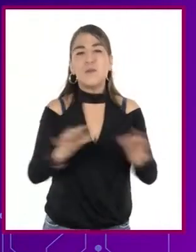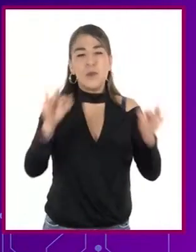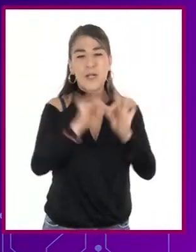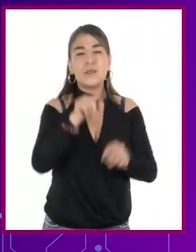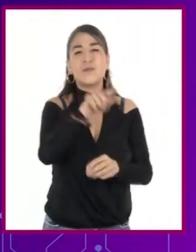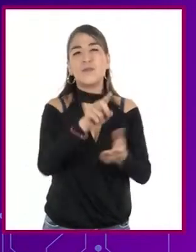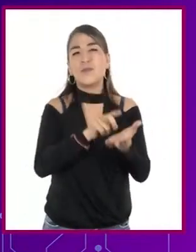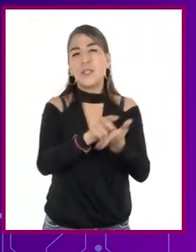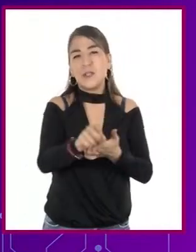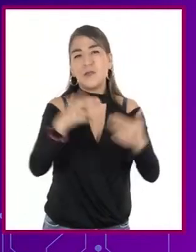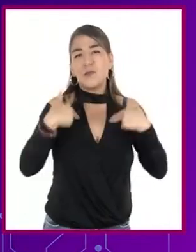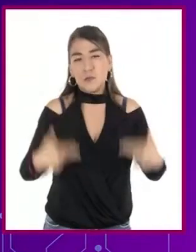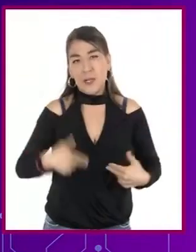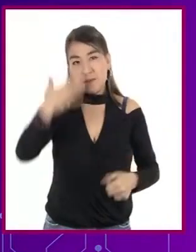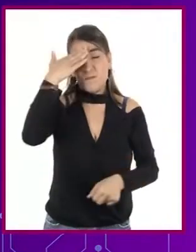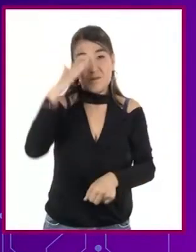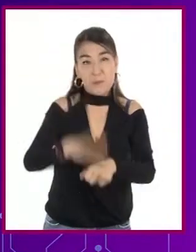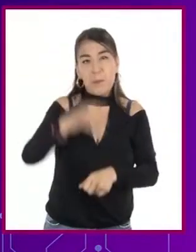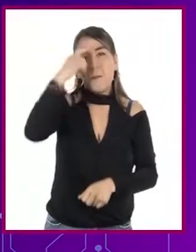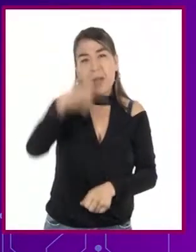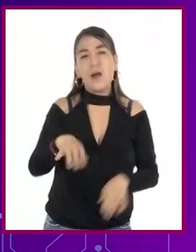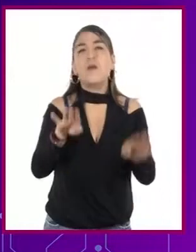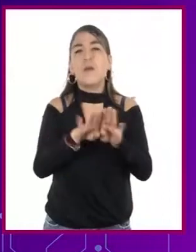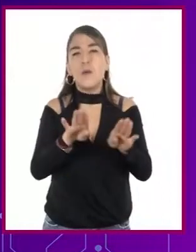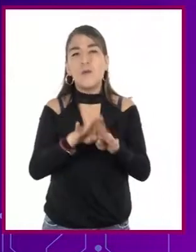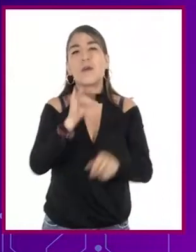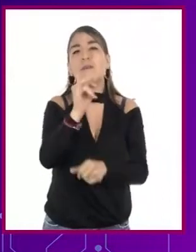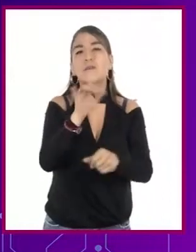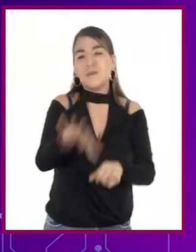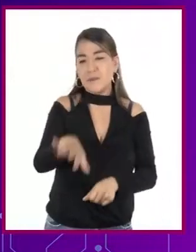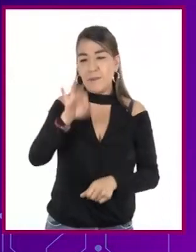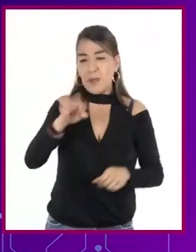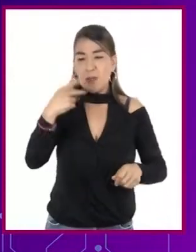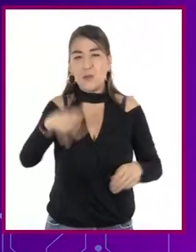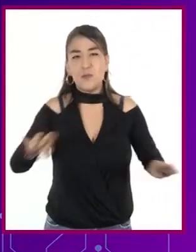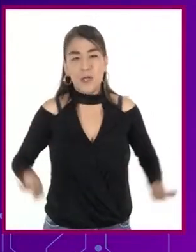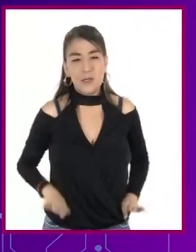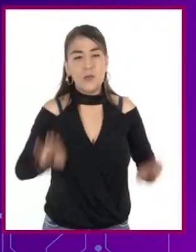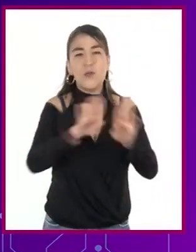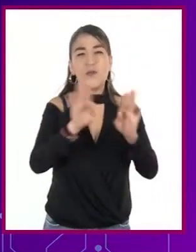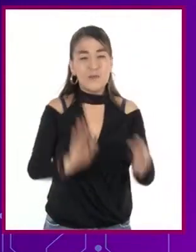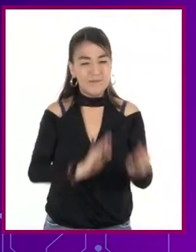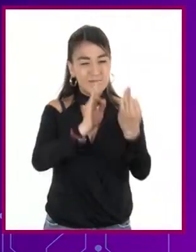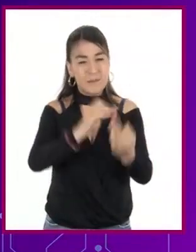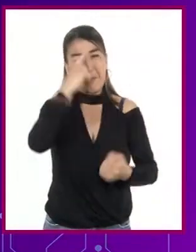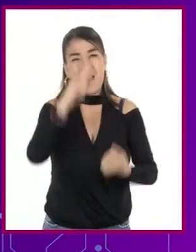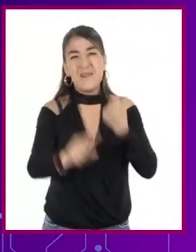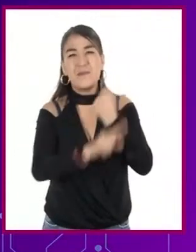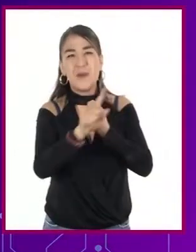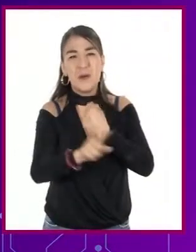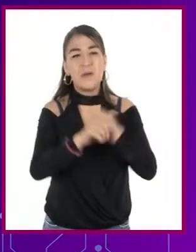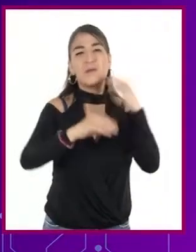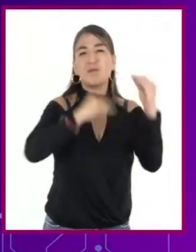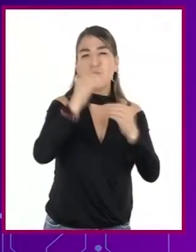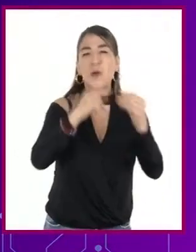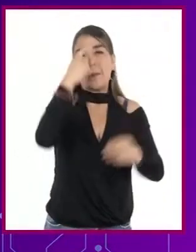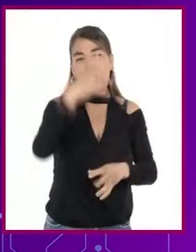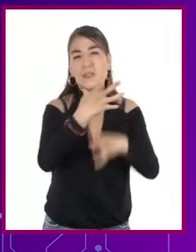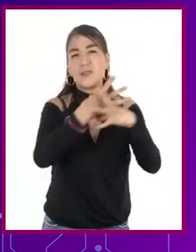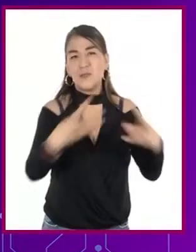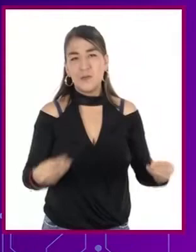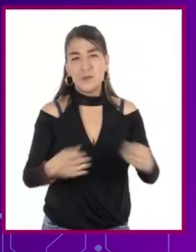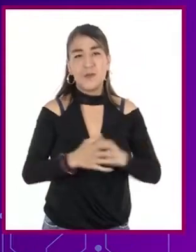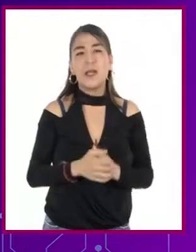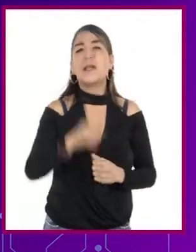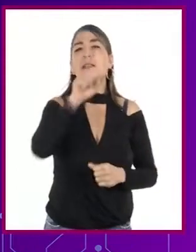derechos humanos al pensar y elegir la actitud con la que enfrentamos los problemas y las situaciones tensas de nuestra vida diaria,